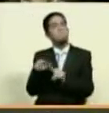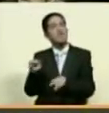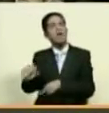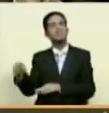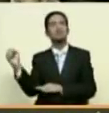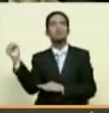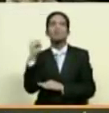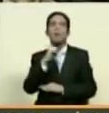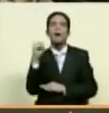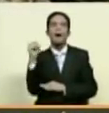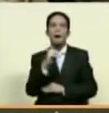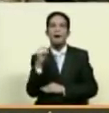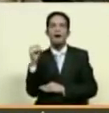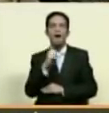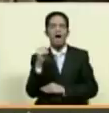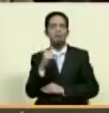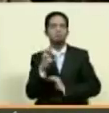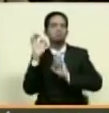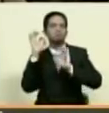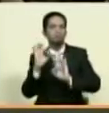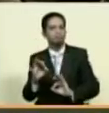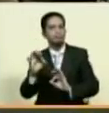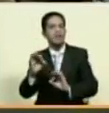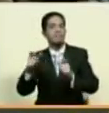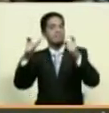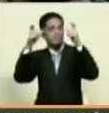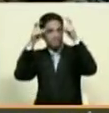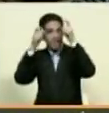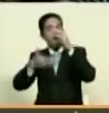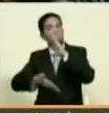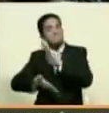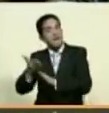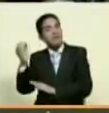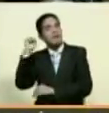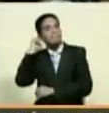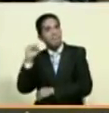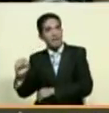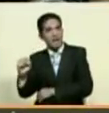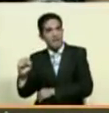en garantizar de que el ganado vaya a los mataderos y luego